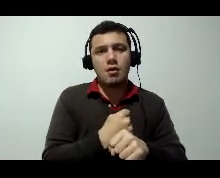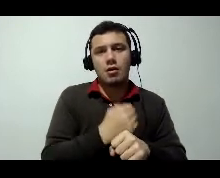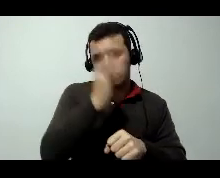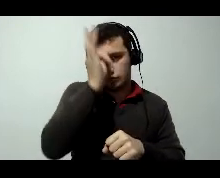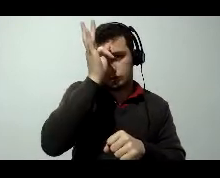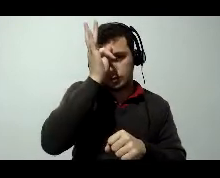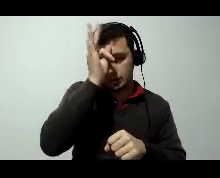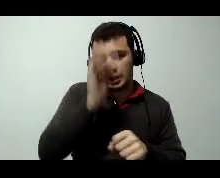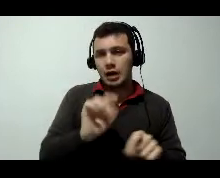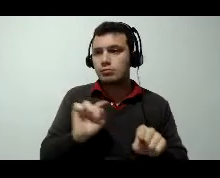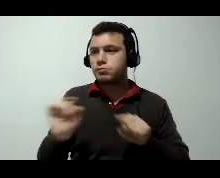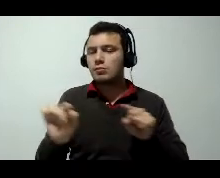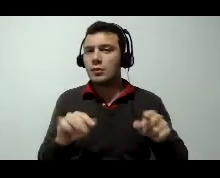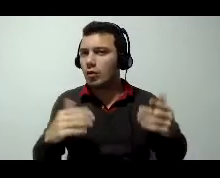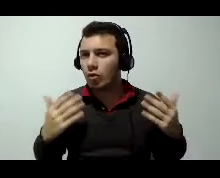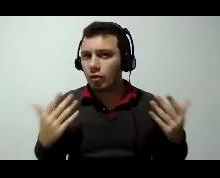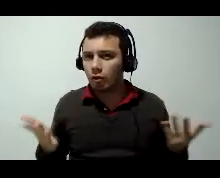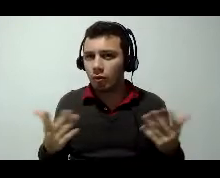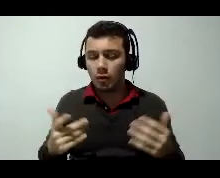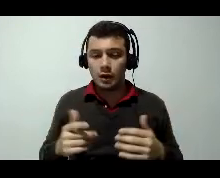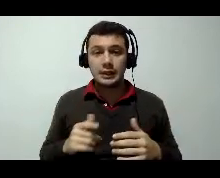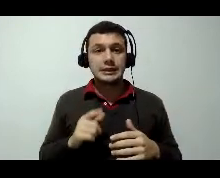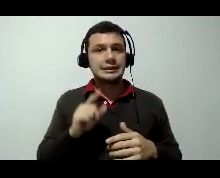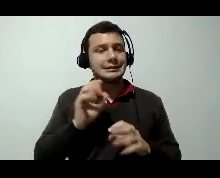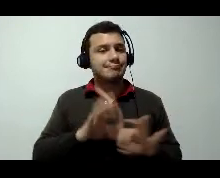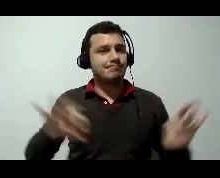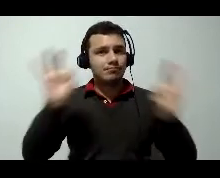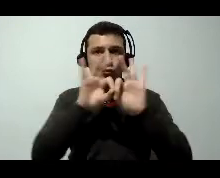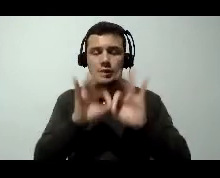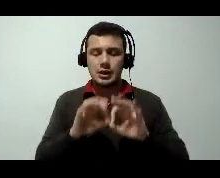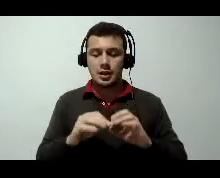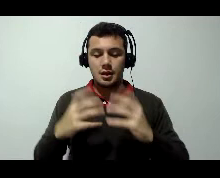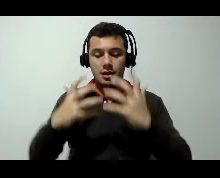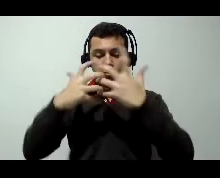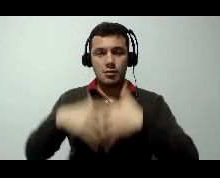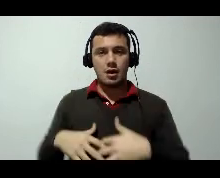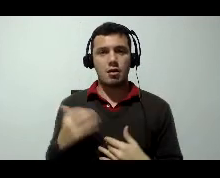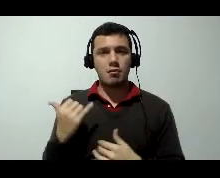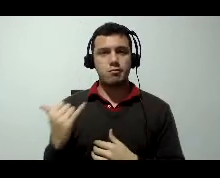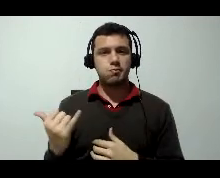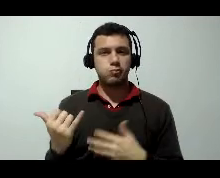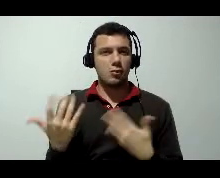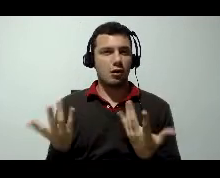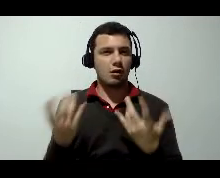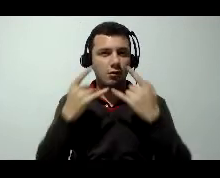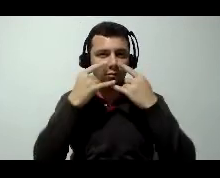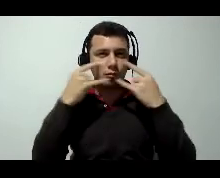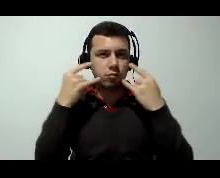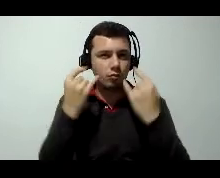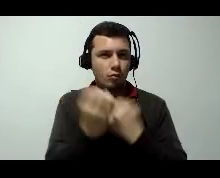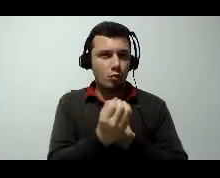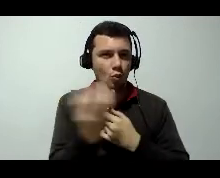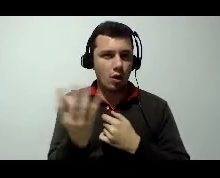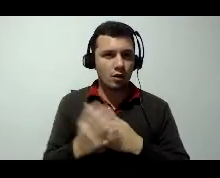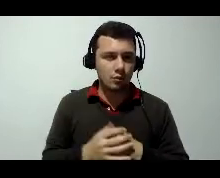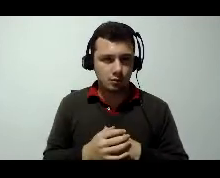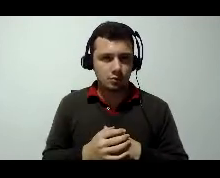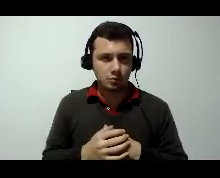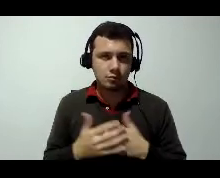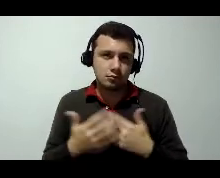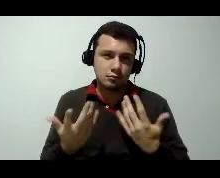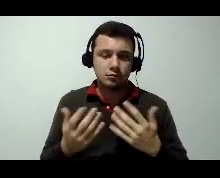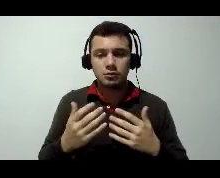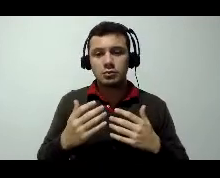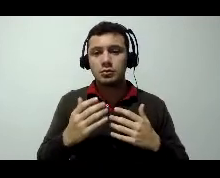mi inventario actual de elementos de protección personal. ¿Cuántas mascarillas quirúrgicas tengo? ¿Cuántos